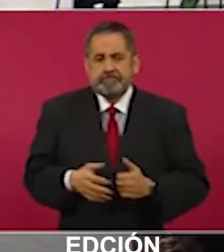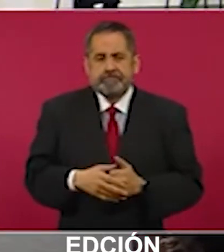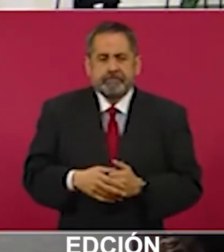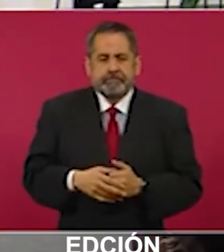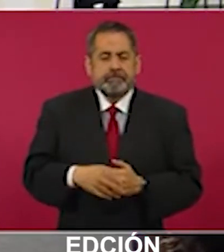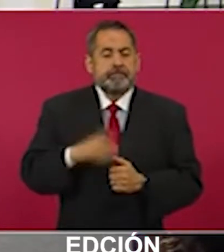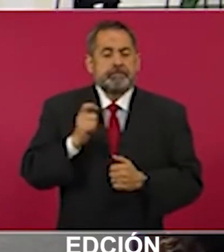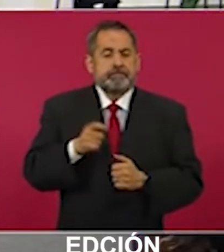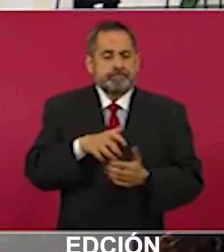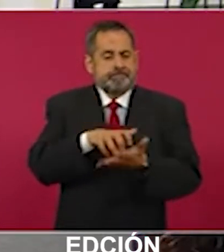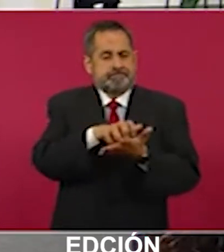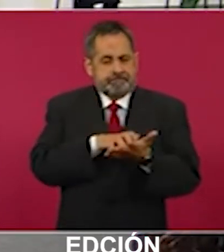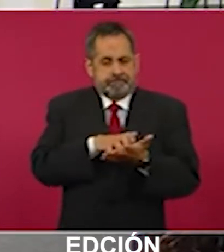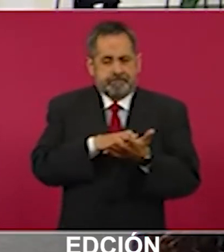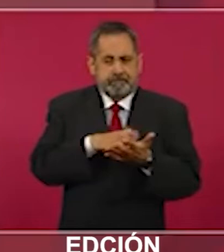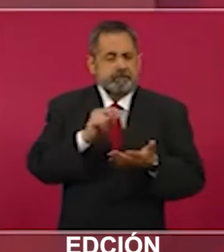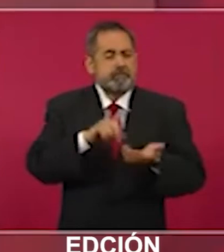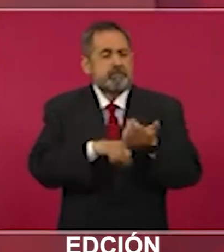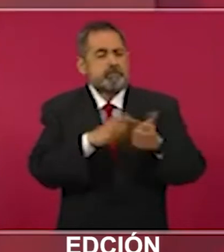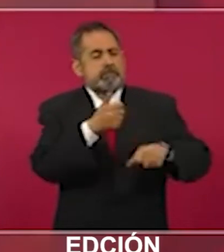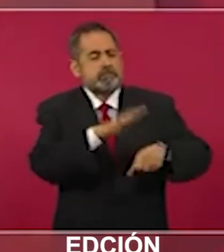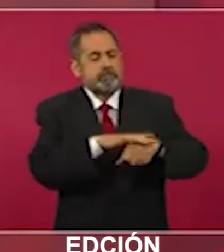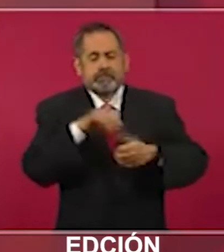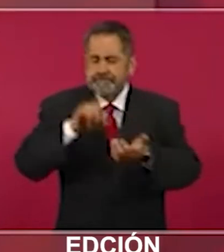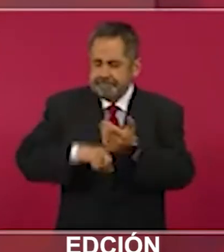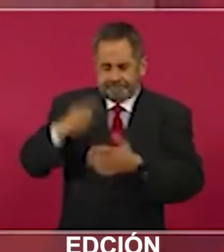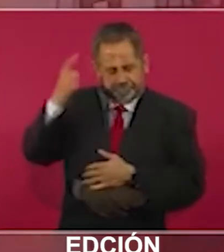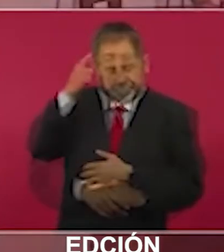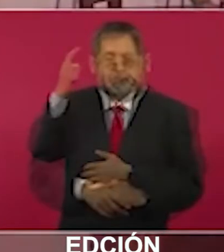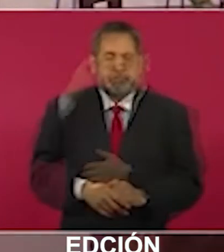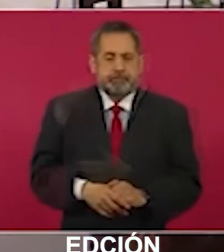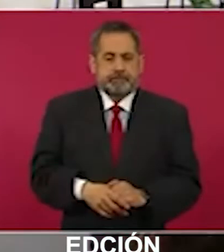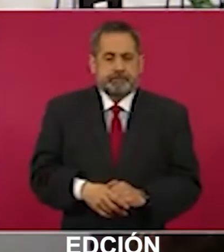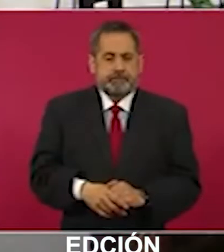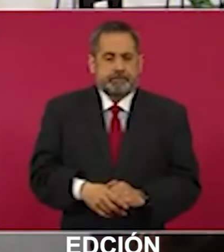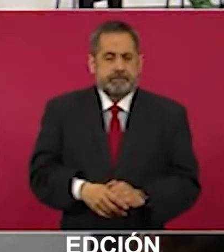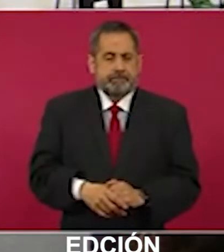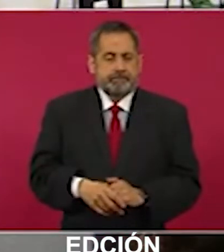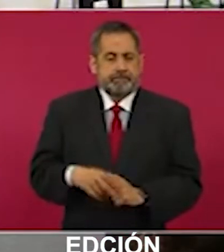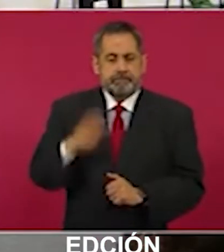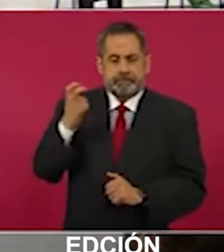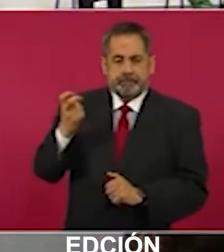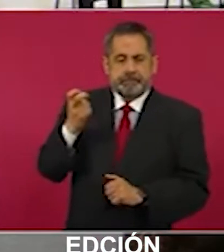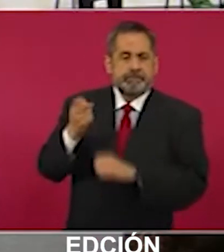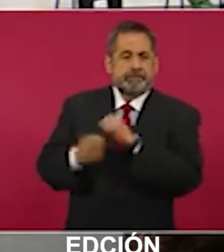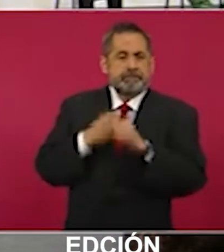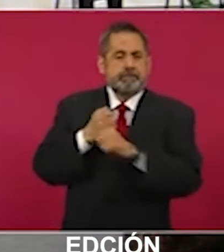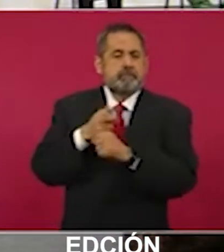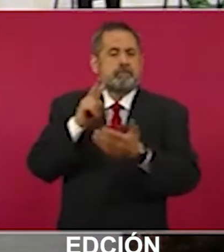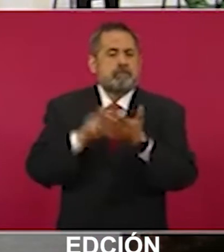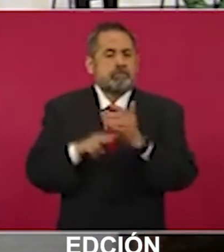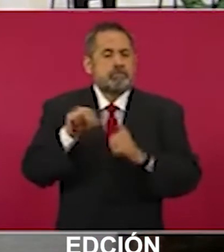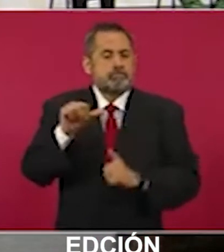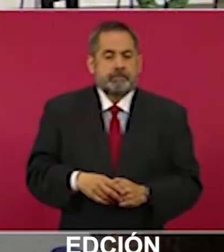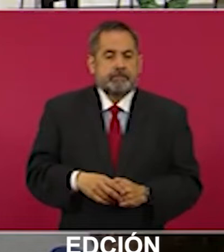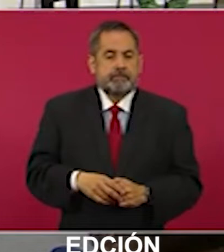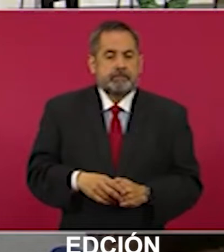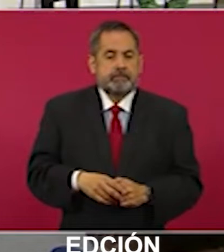porque la austeridad no es un asunto administrativo, es un asunto de principios. Este es en el 2016.